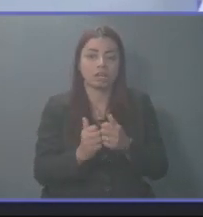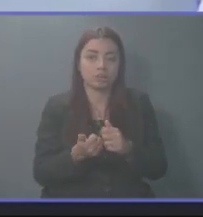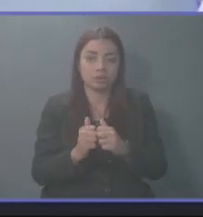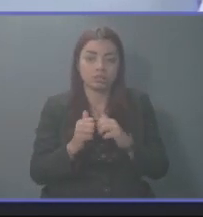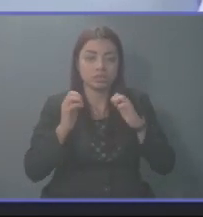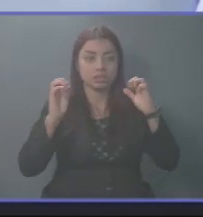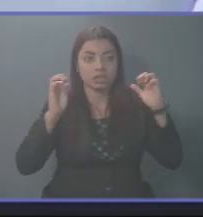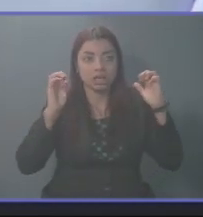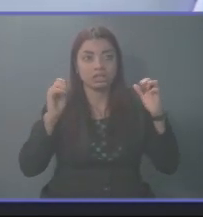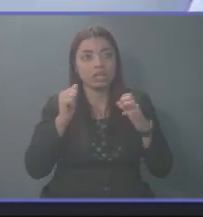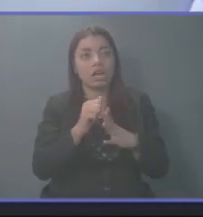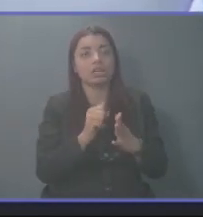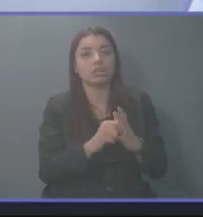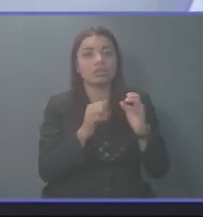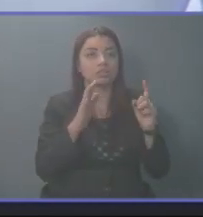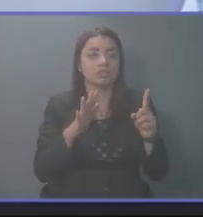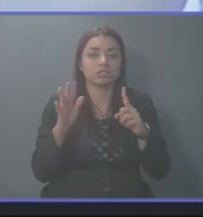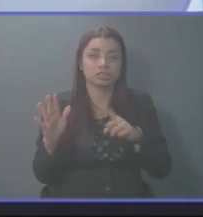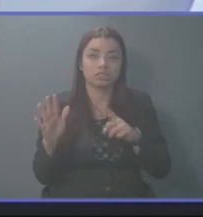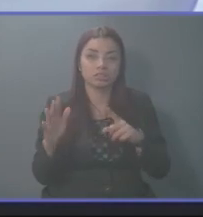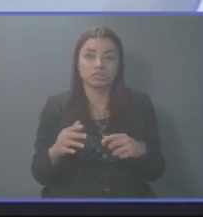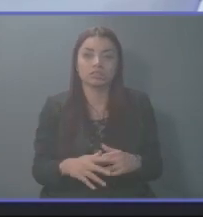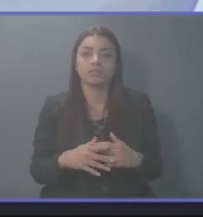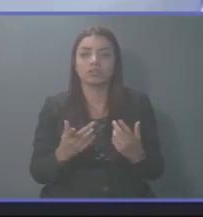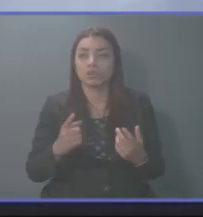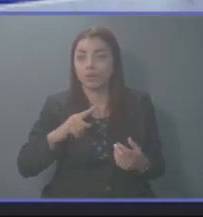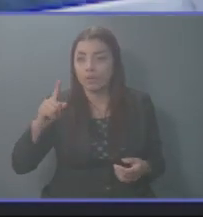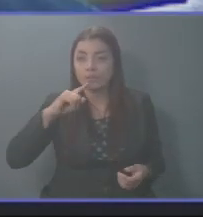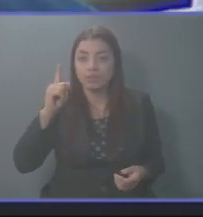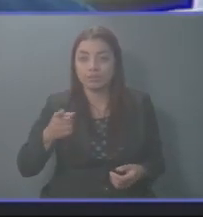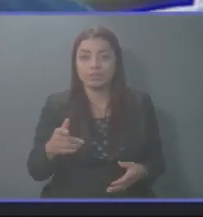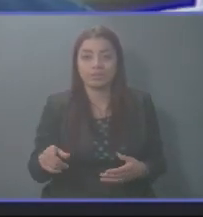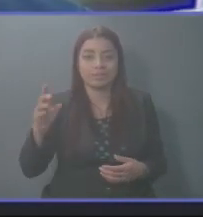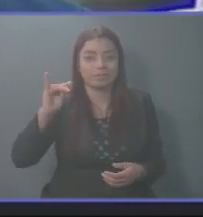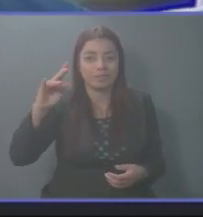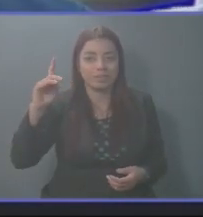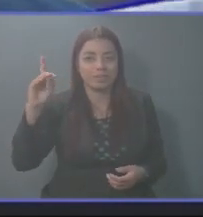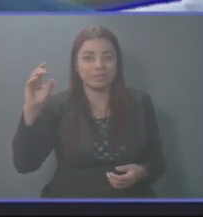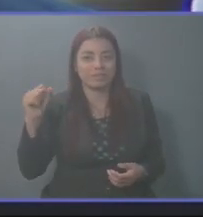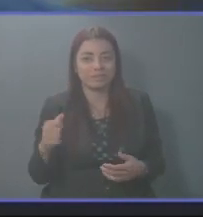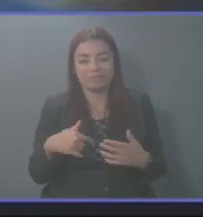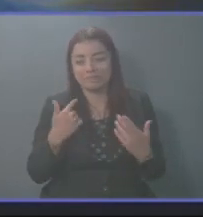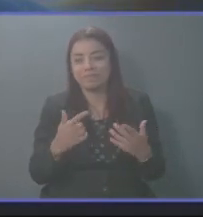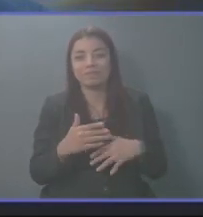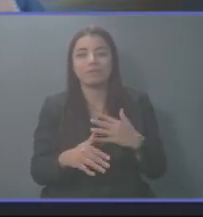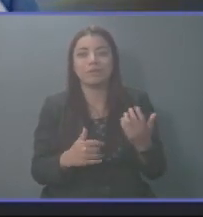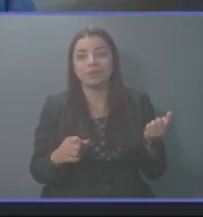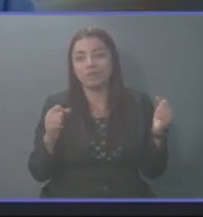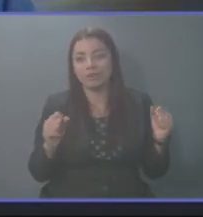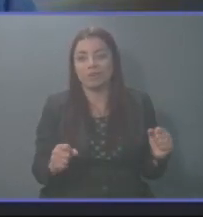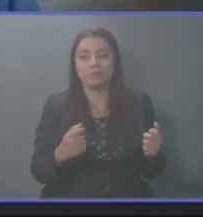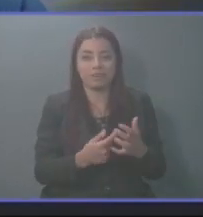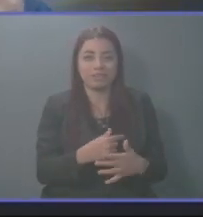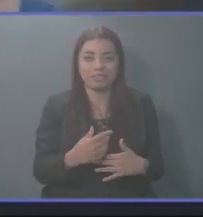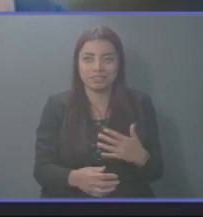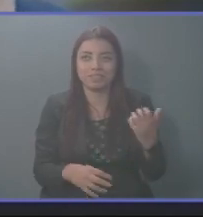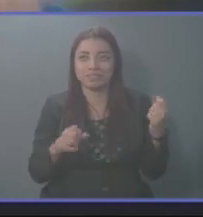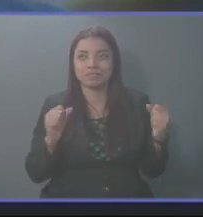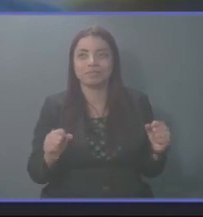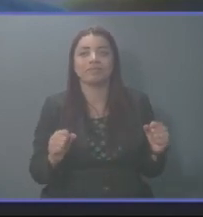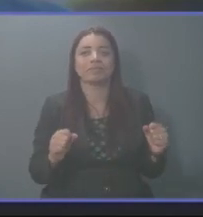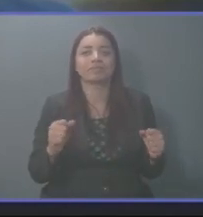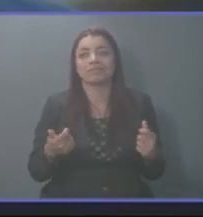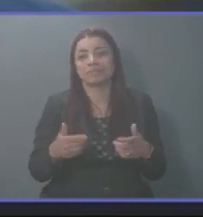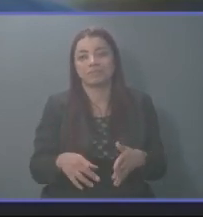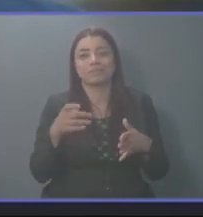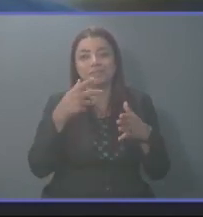rendimiento. Artículo 66. Es obligación del INDES realizar gestiones y convenios ante las instituciones del